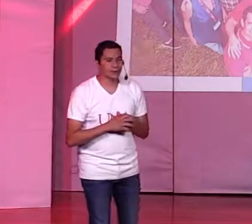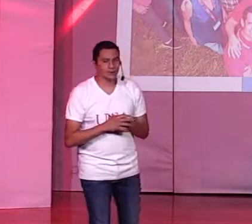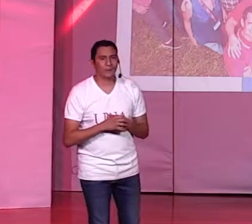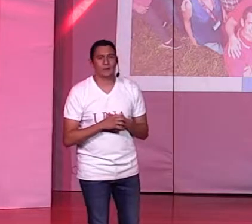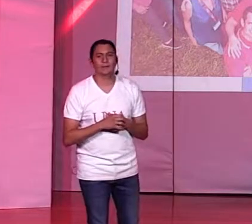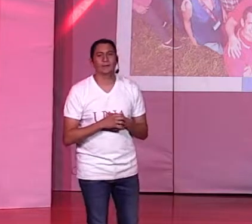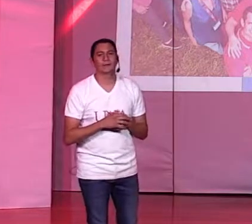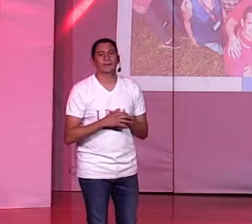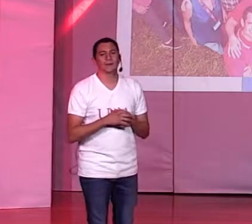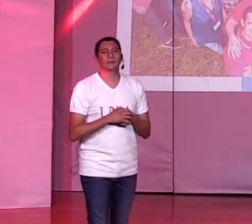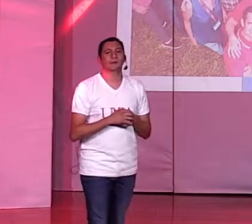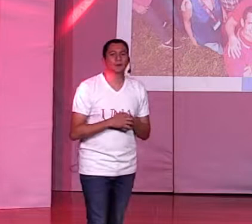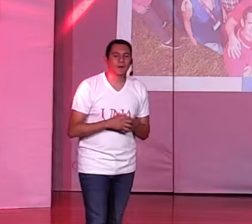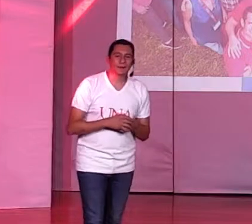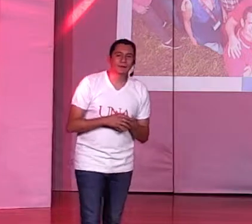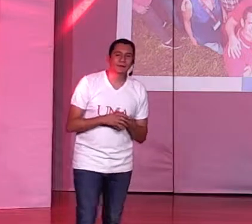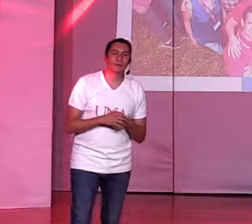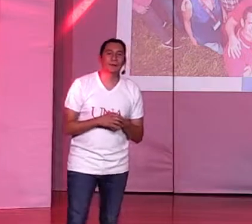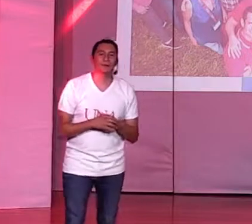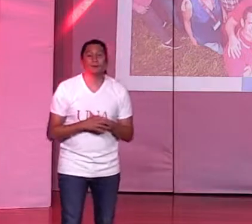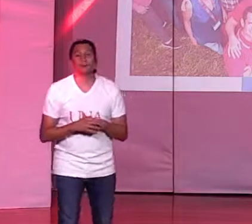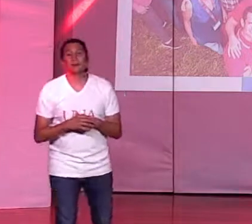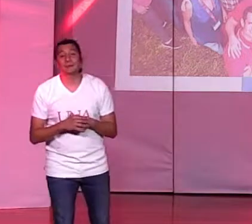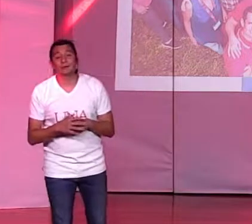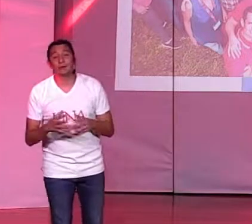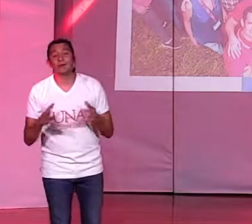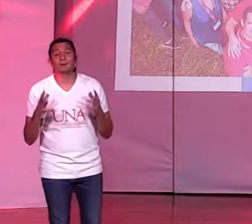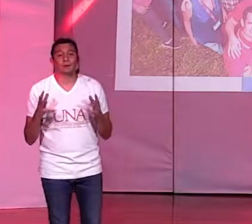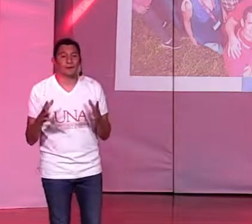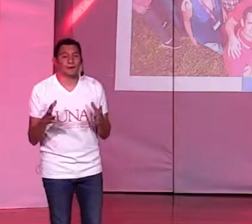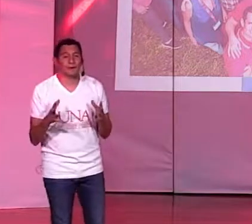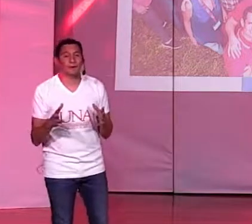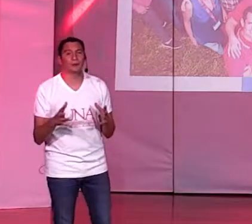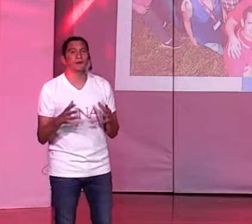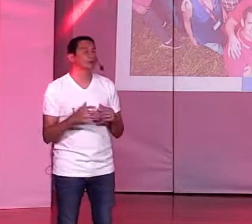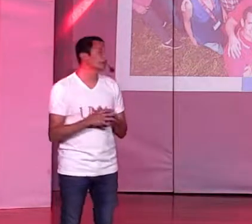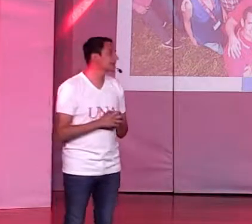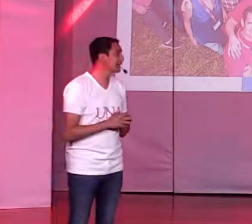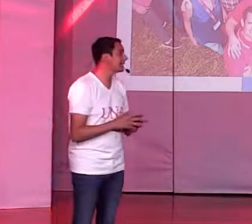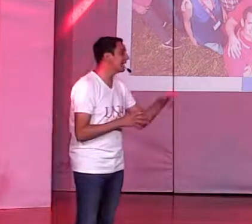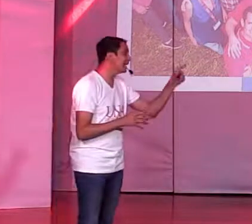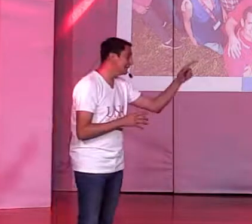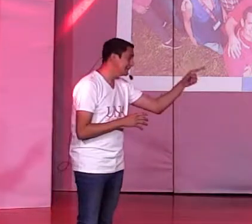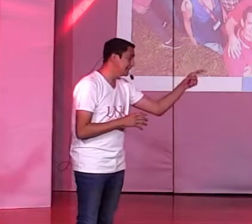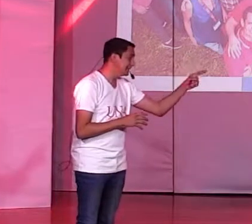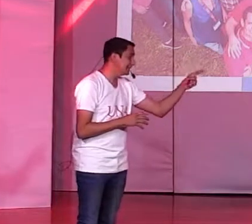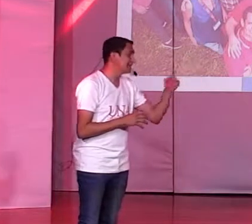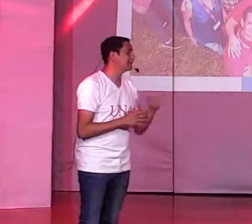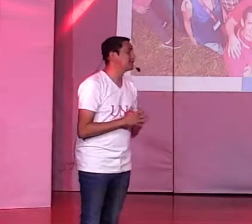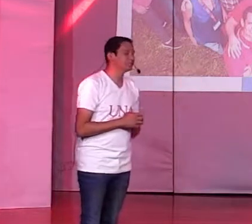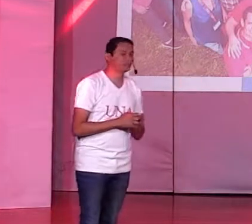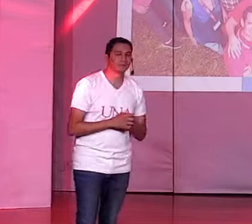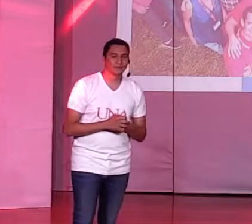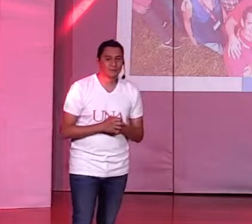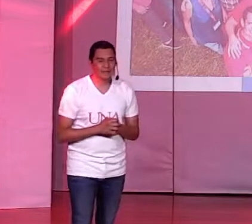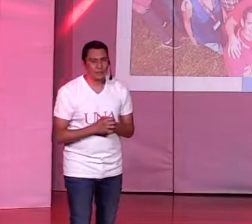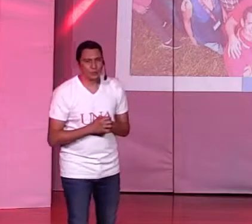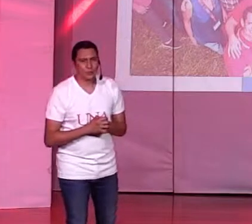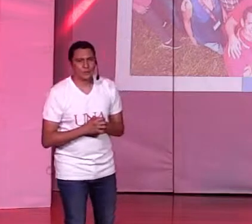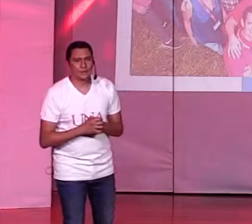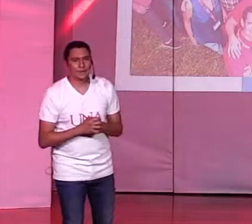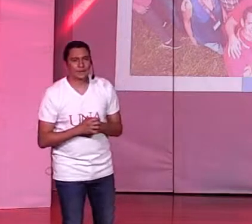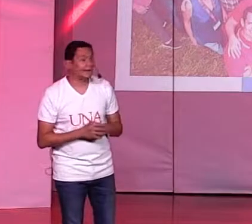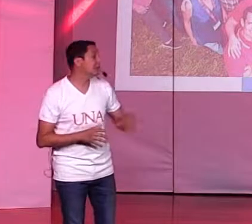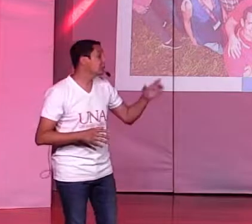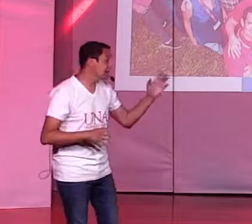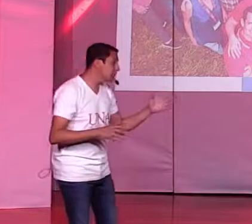Ok, ok. Muy bien. Bueno, les recordamos dónde recoger el regalo, Marito. ¿Es en él? Bueno, en el Departamento de Orientación y